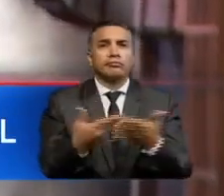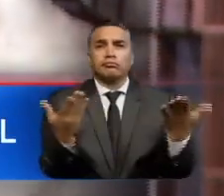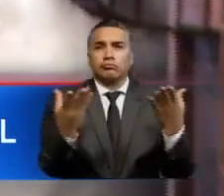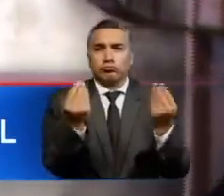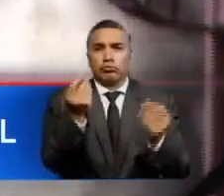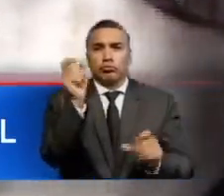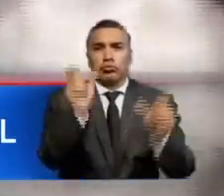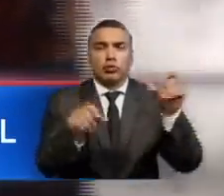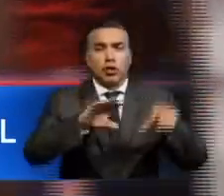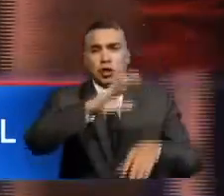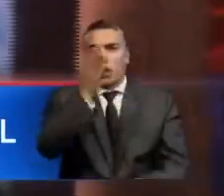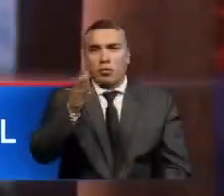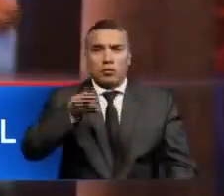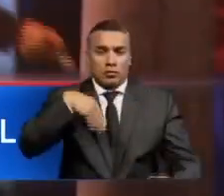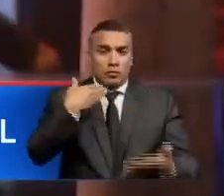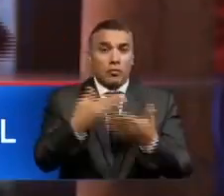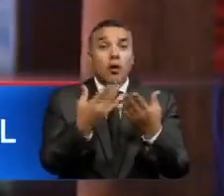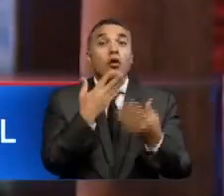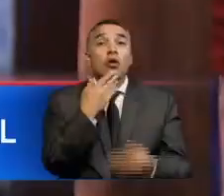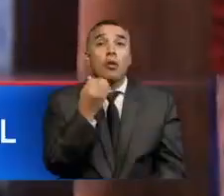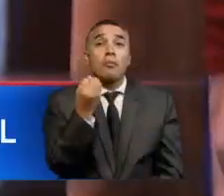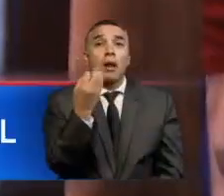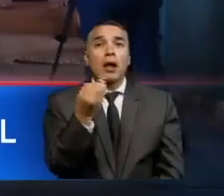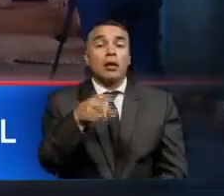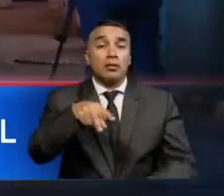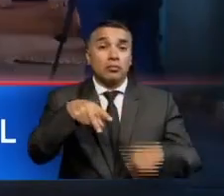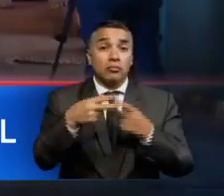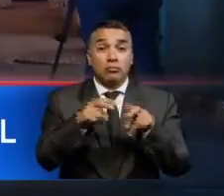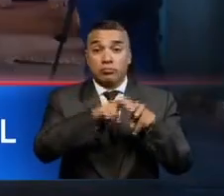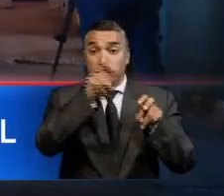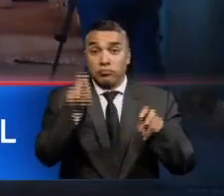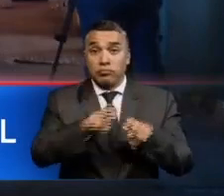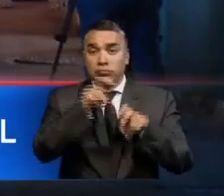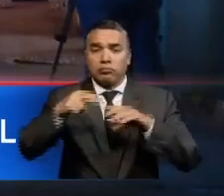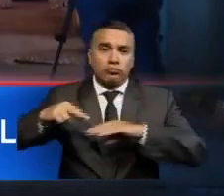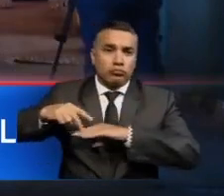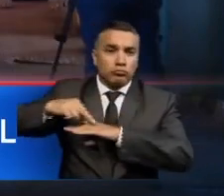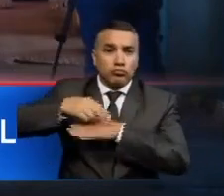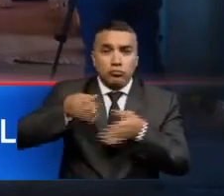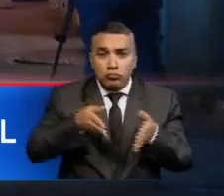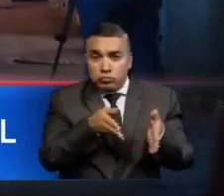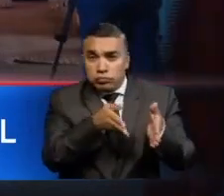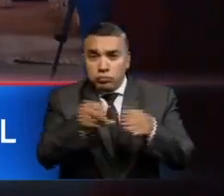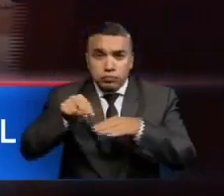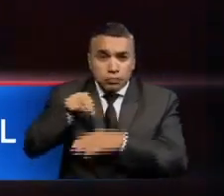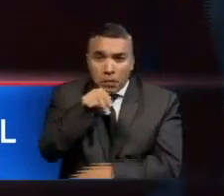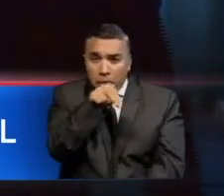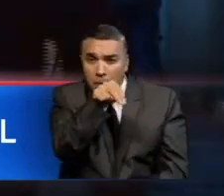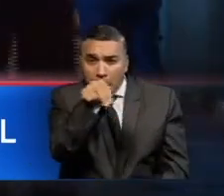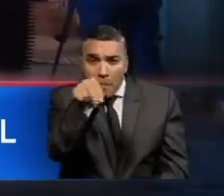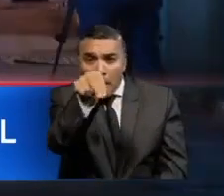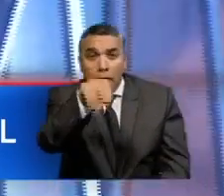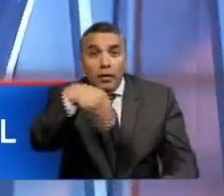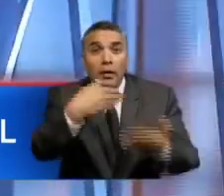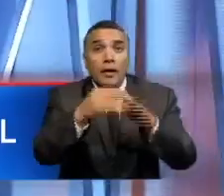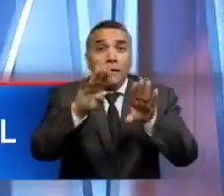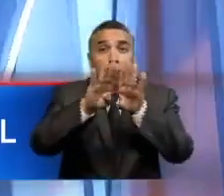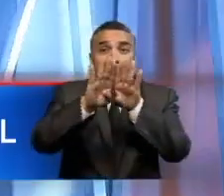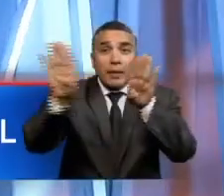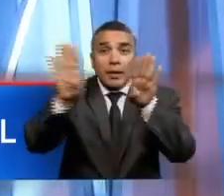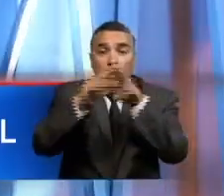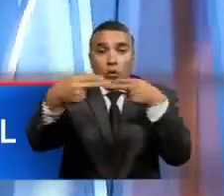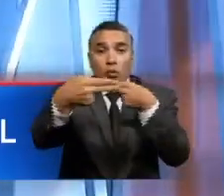varios sujetos en una camioneta blanca, quienes se bajaron y caminaron por un callejón hasta llegar a la ventana de